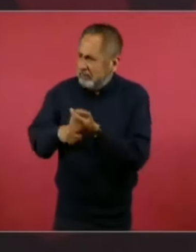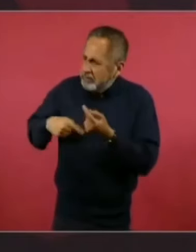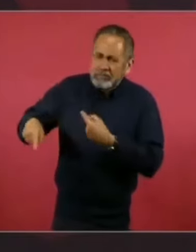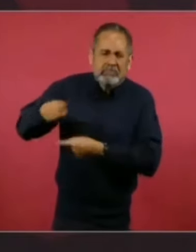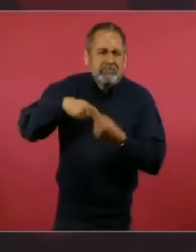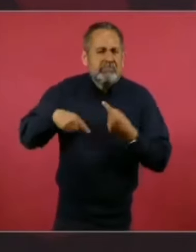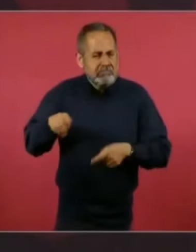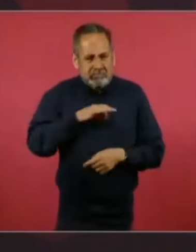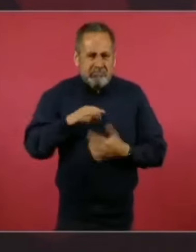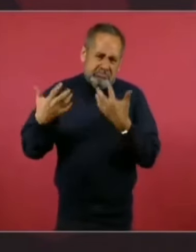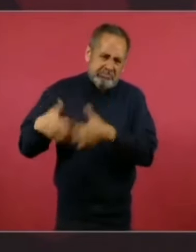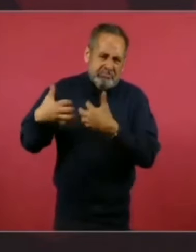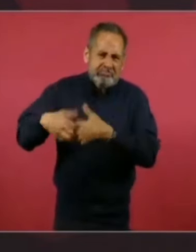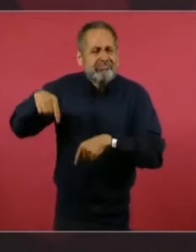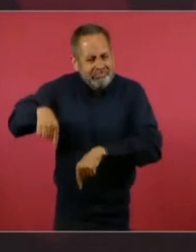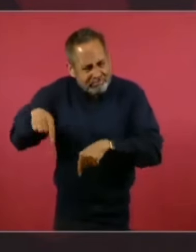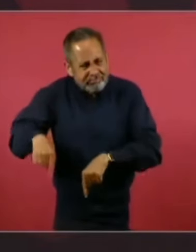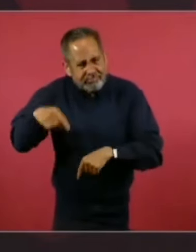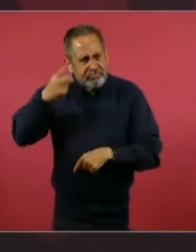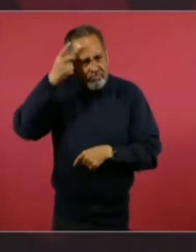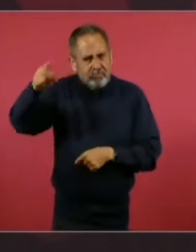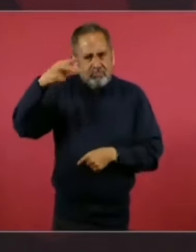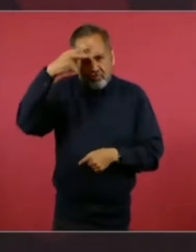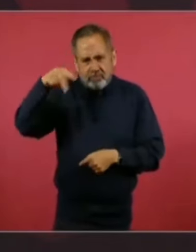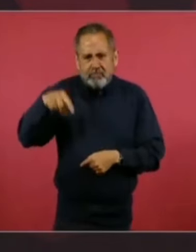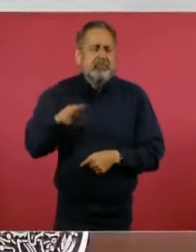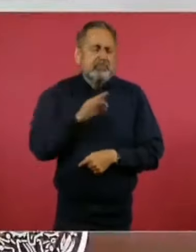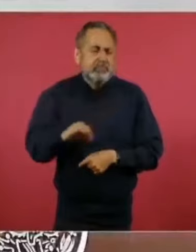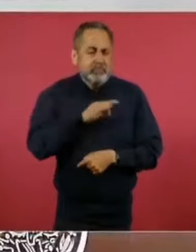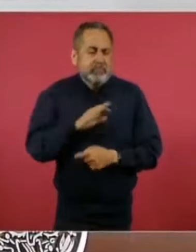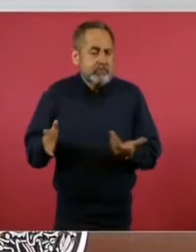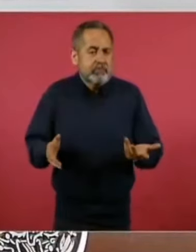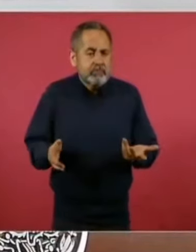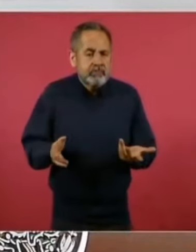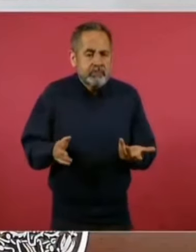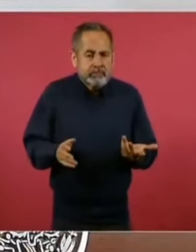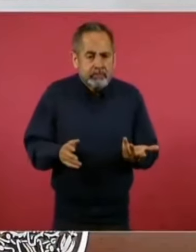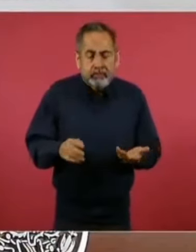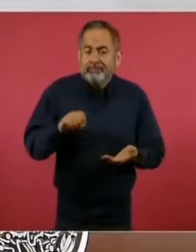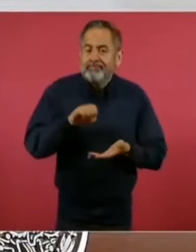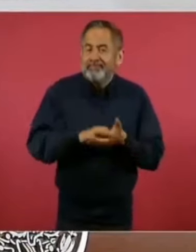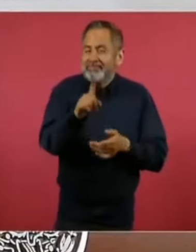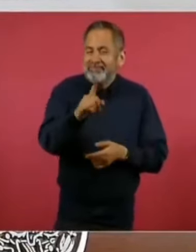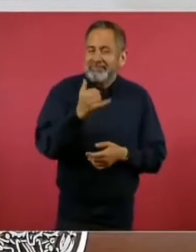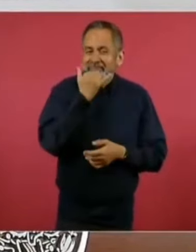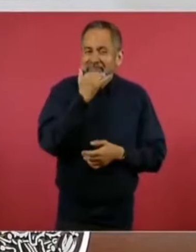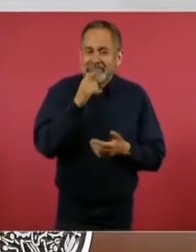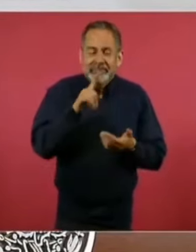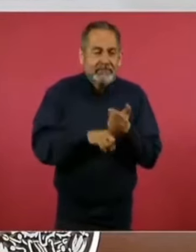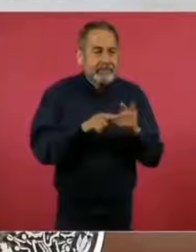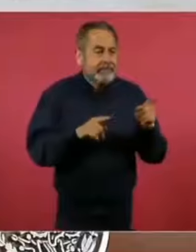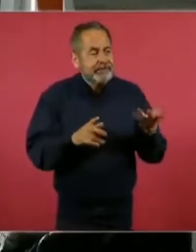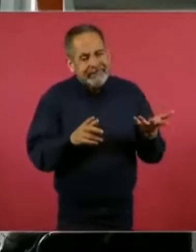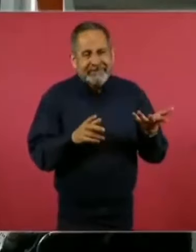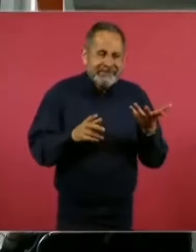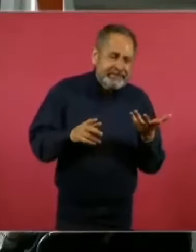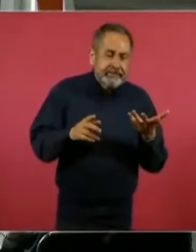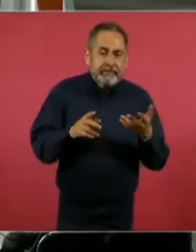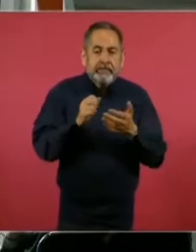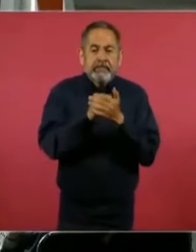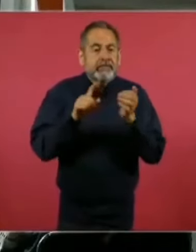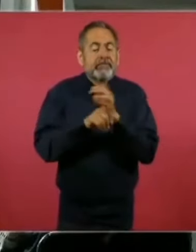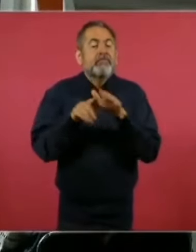Sobre todo tenemos una balanza muy desfavorable con relación a China.